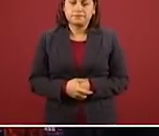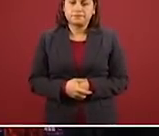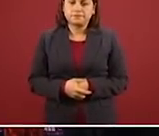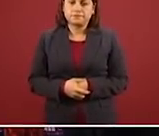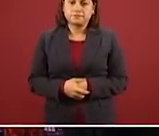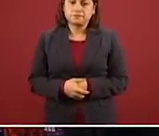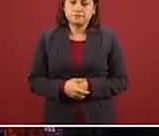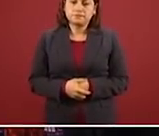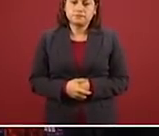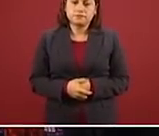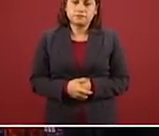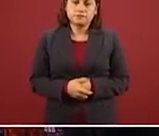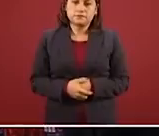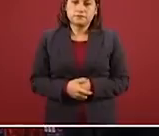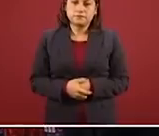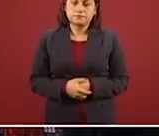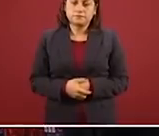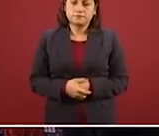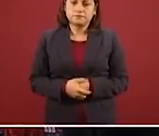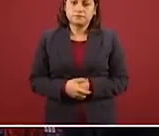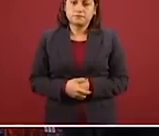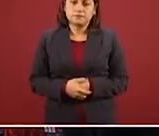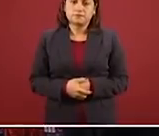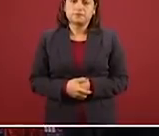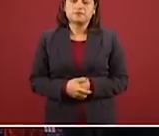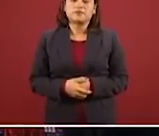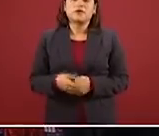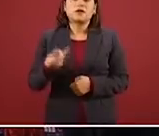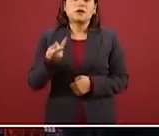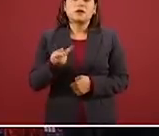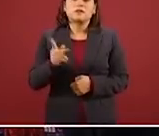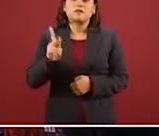¿Qué sucedía también? De que